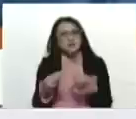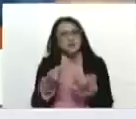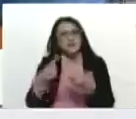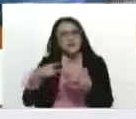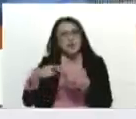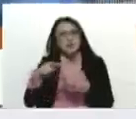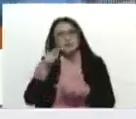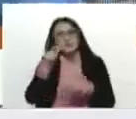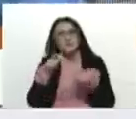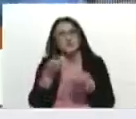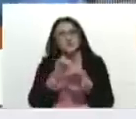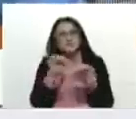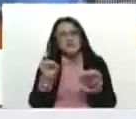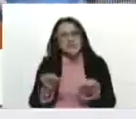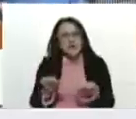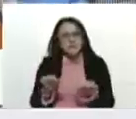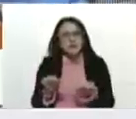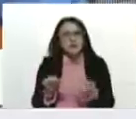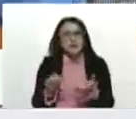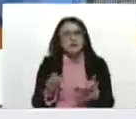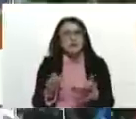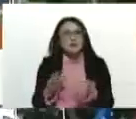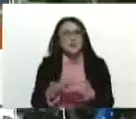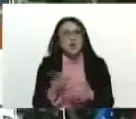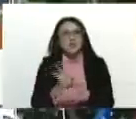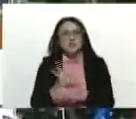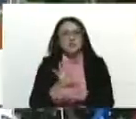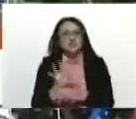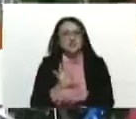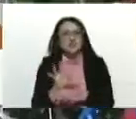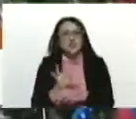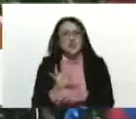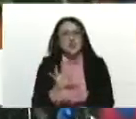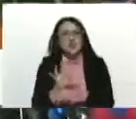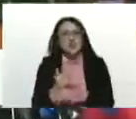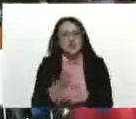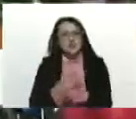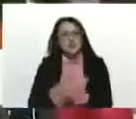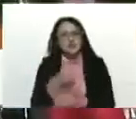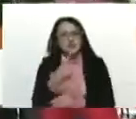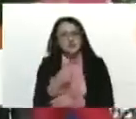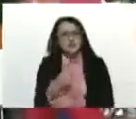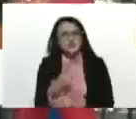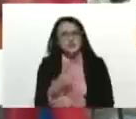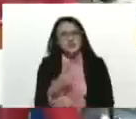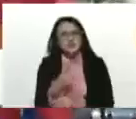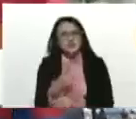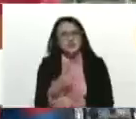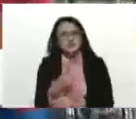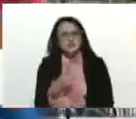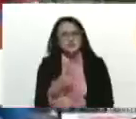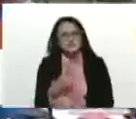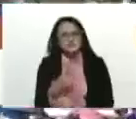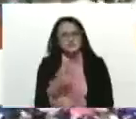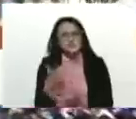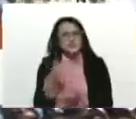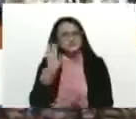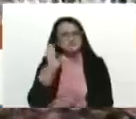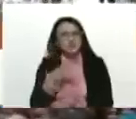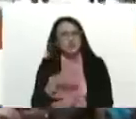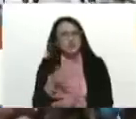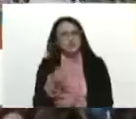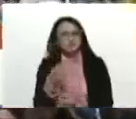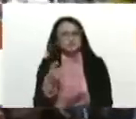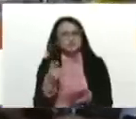por qué no somos eterno este sistema hegemónico Sencillamente porque no funcionaba Como le decía el neoliberalismo toda esa narrativa es un absurdo